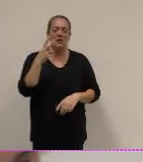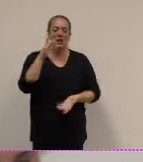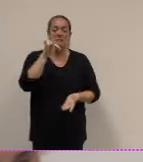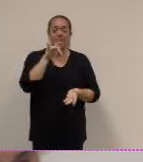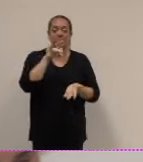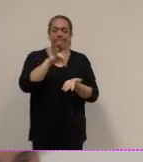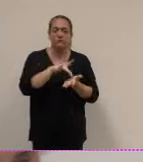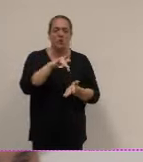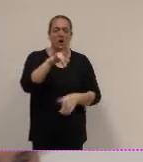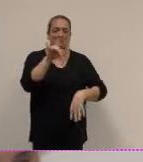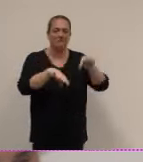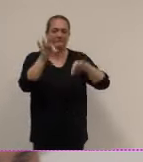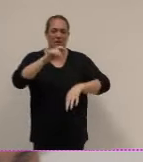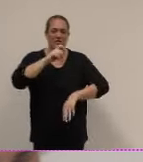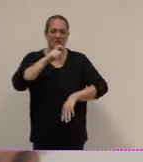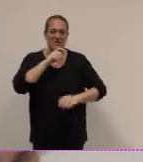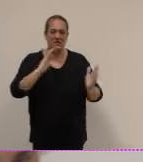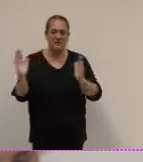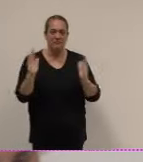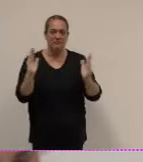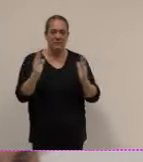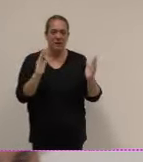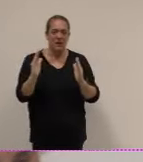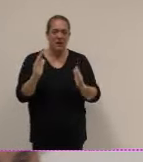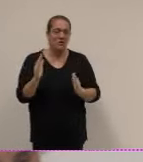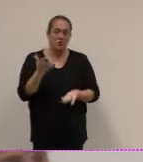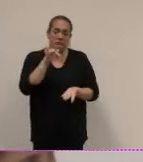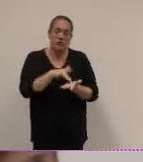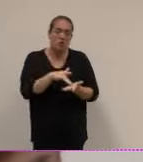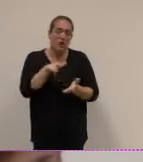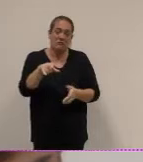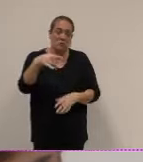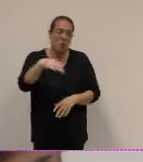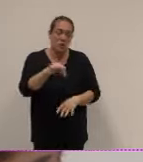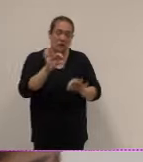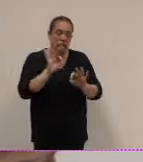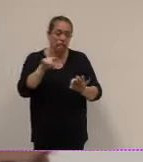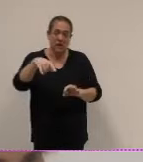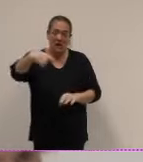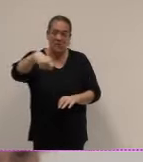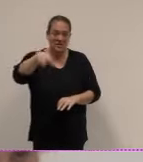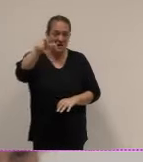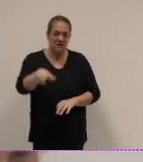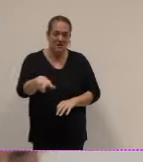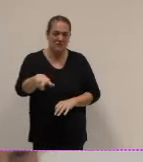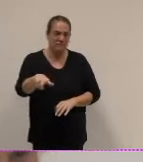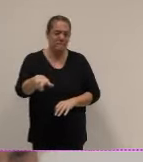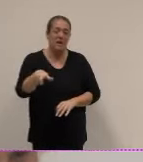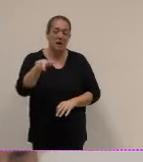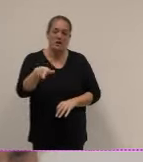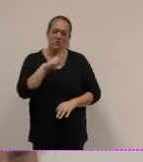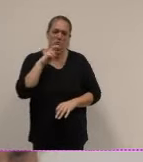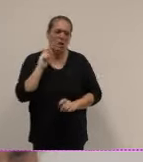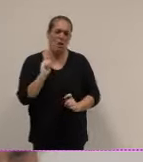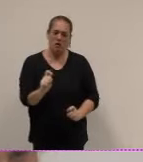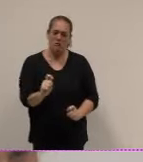decisiones complicadas, complejas durante todo este tiempo, que solo las toma, le corresponde solo, exclusivamente al presidente tomarlas, y eso hay que ponerlo en valor en